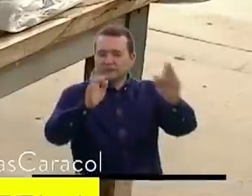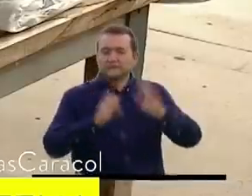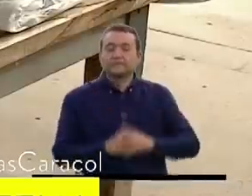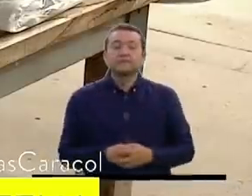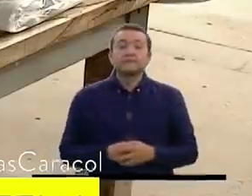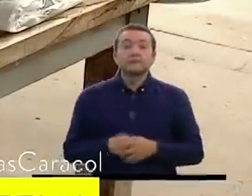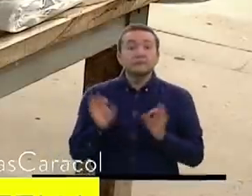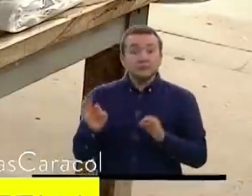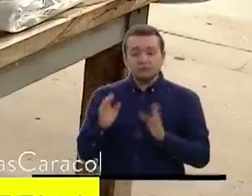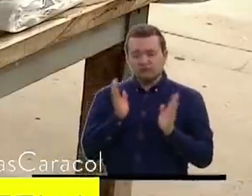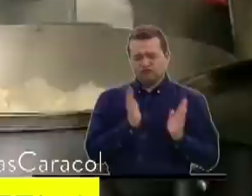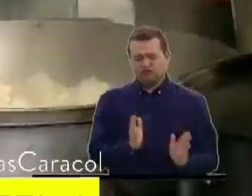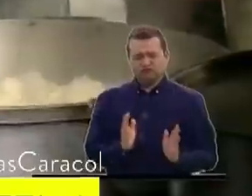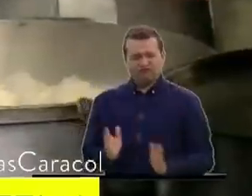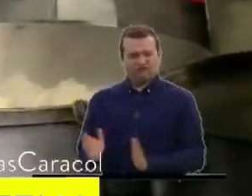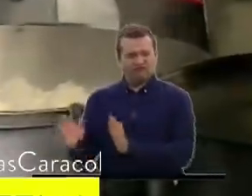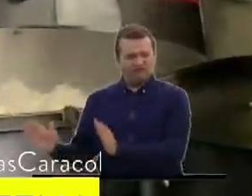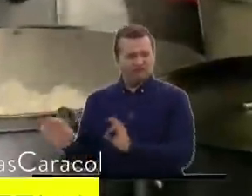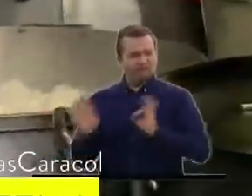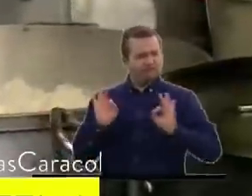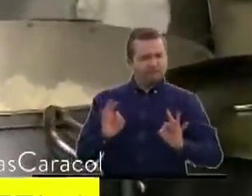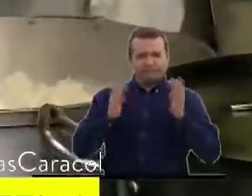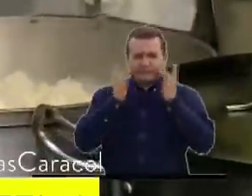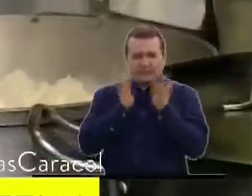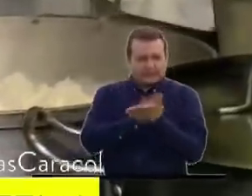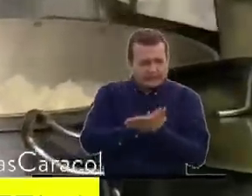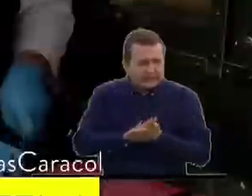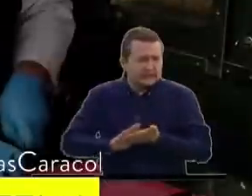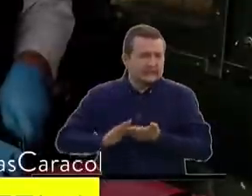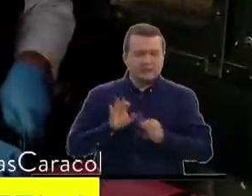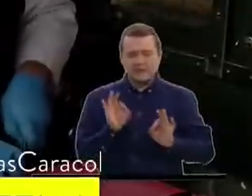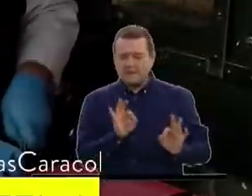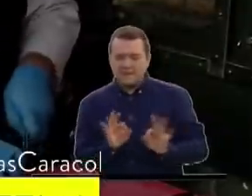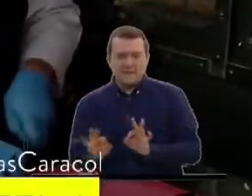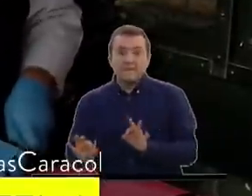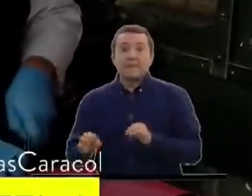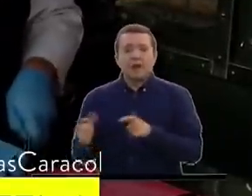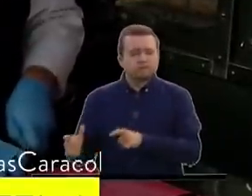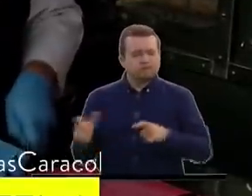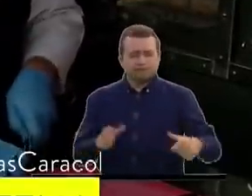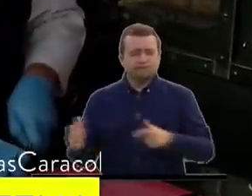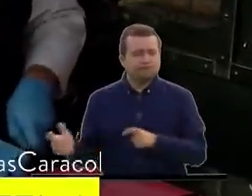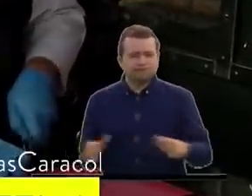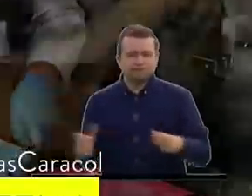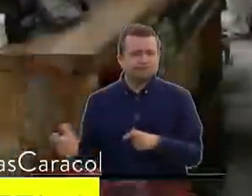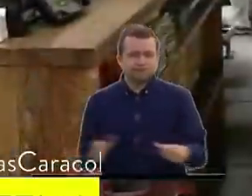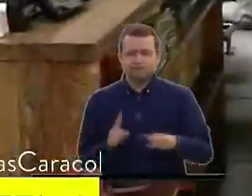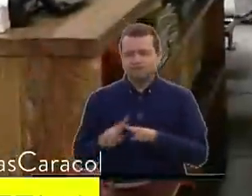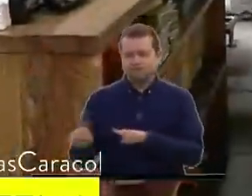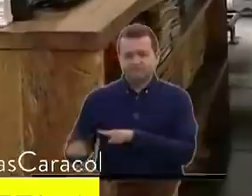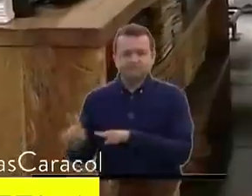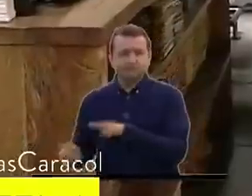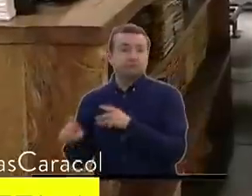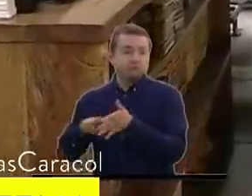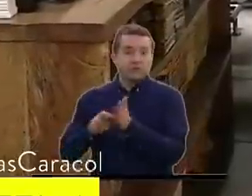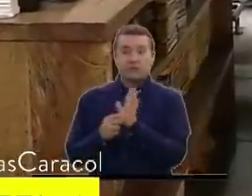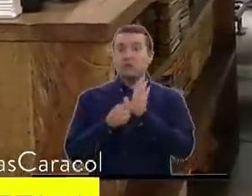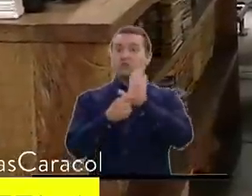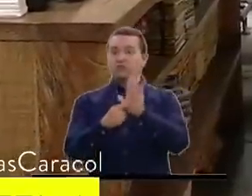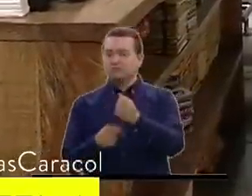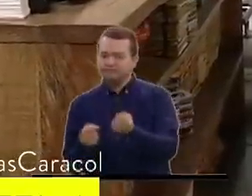de seguridad sanitaria, este restaurante sigue ofreciendo sus mejores platos y siendo ejemplo de solidaridad en medio de la